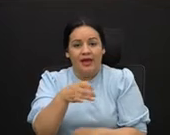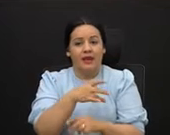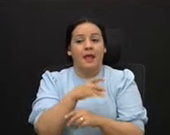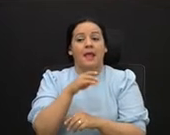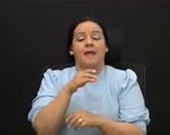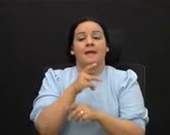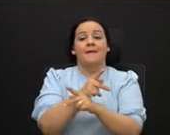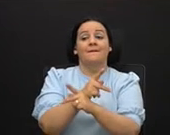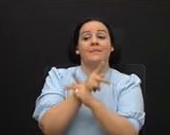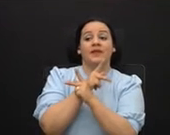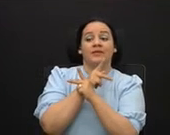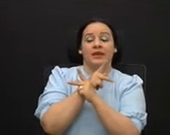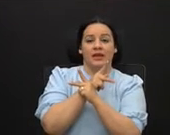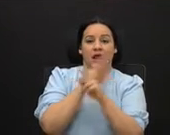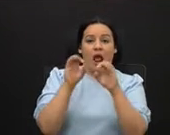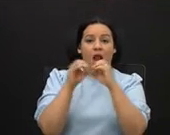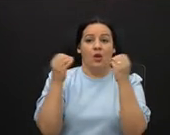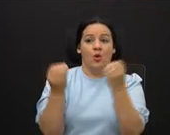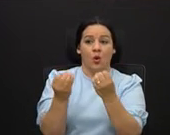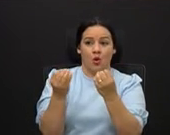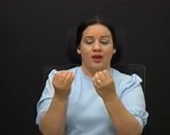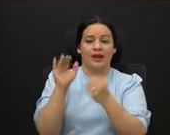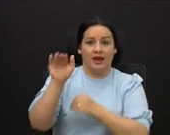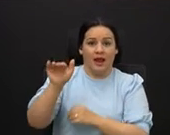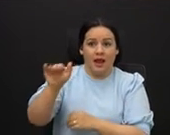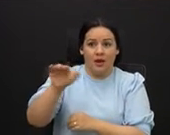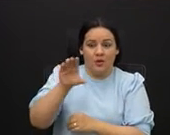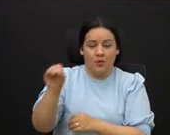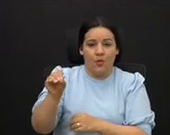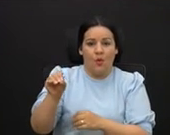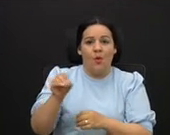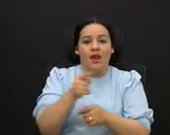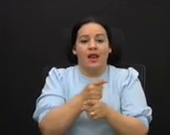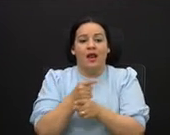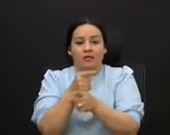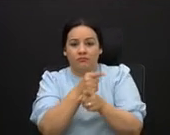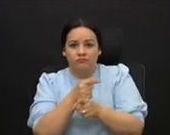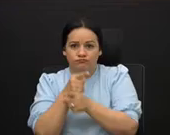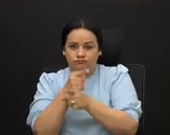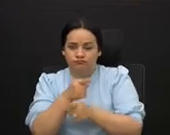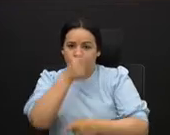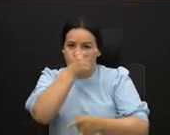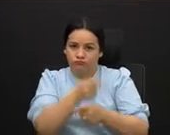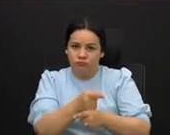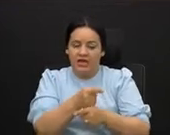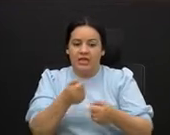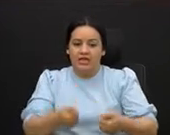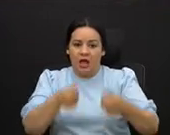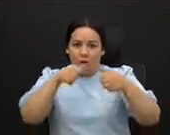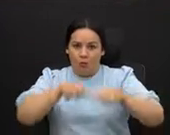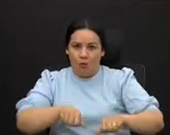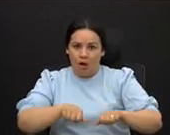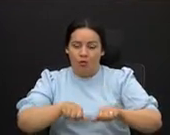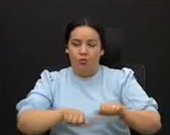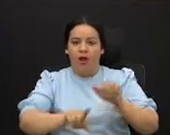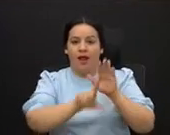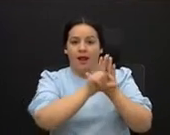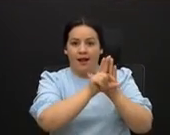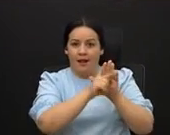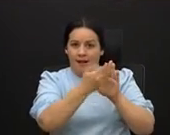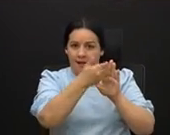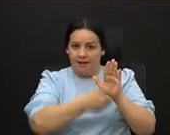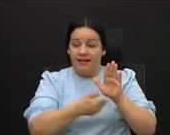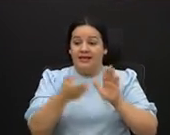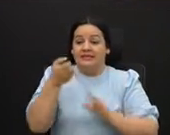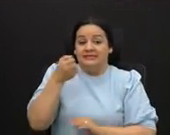al órgano respectivo la rectificación correspondiente bajo los apercibimientos de ley. Pero si considera